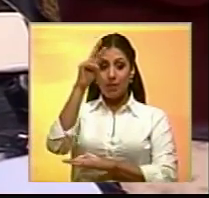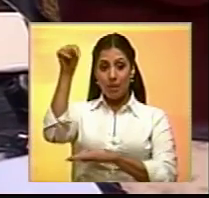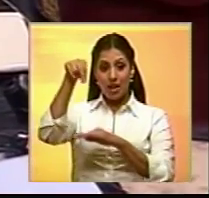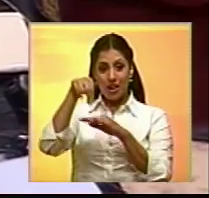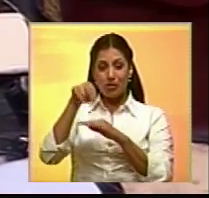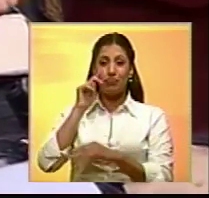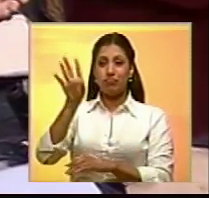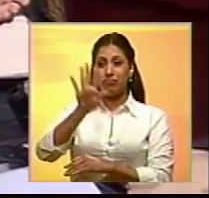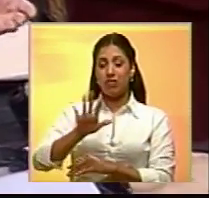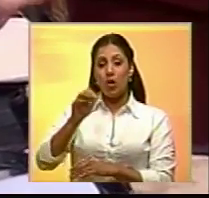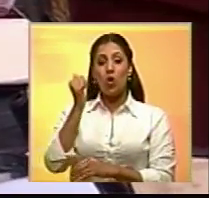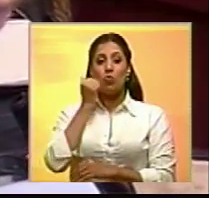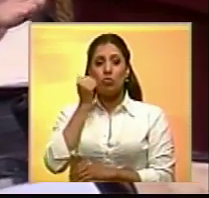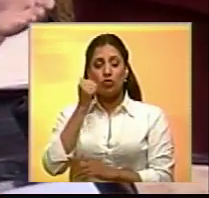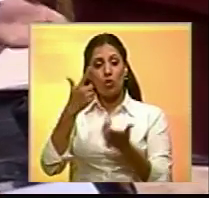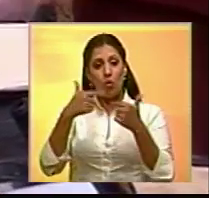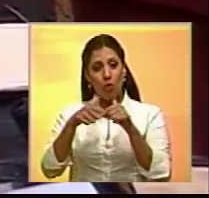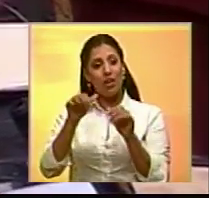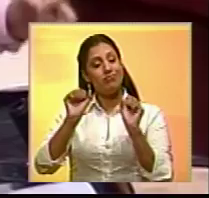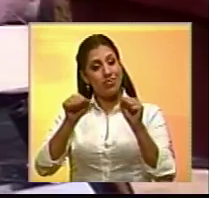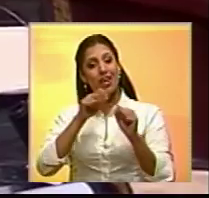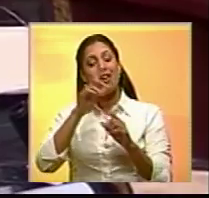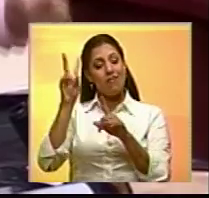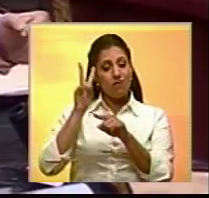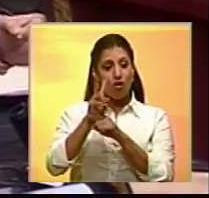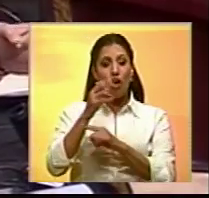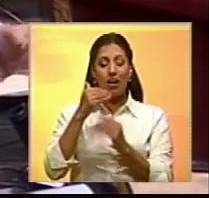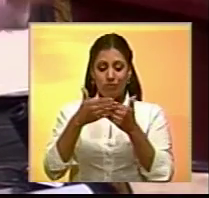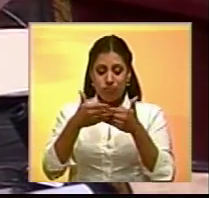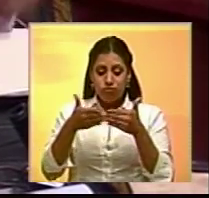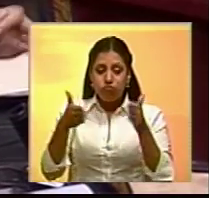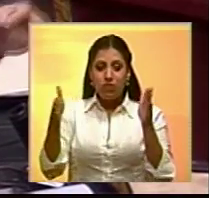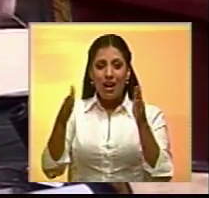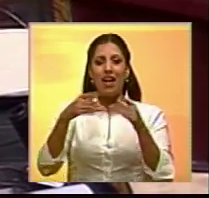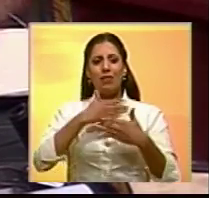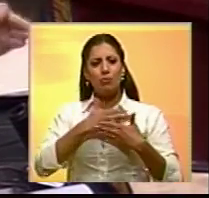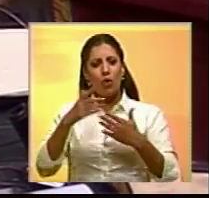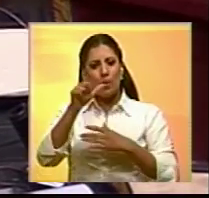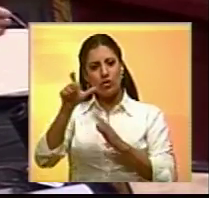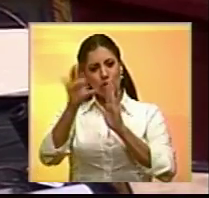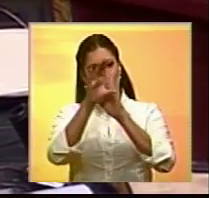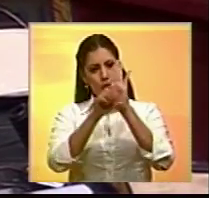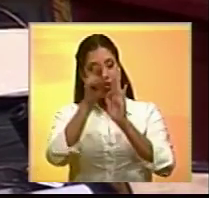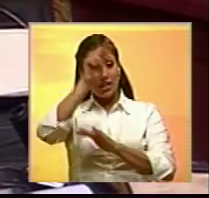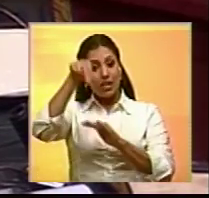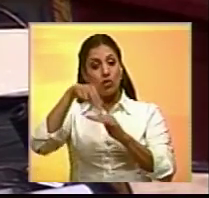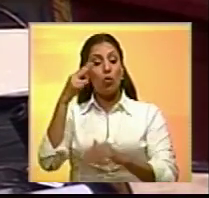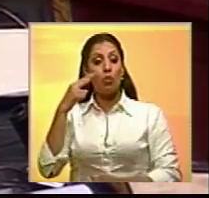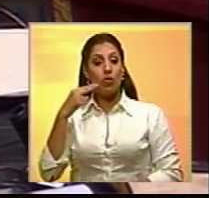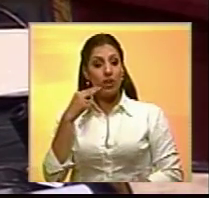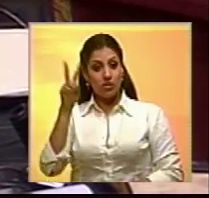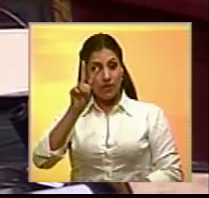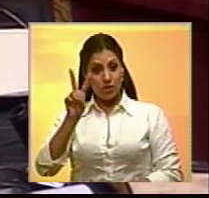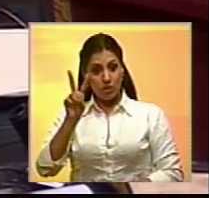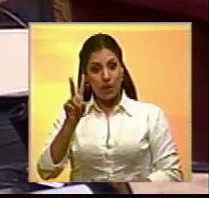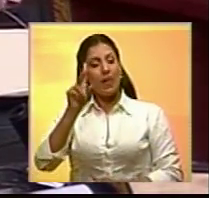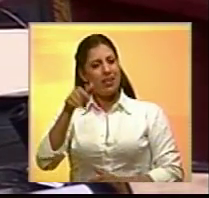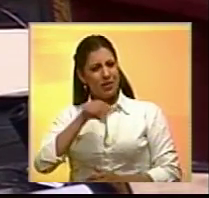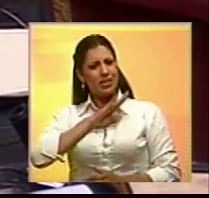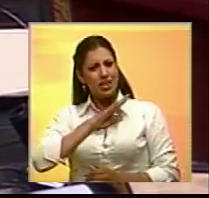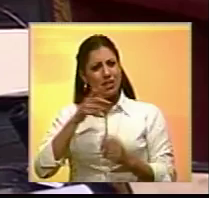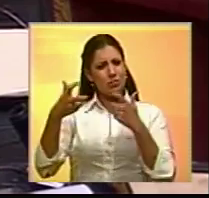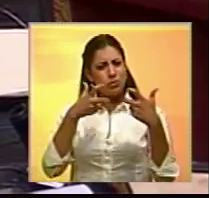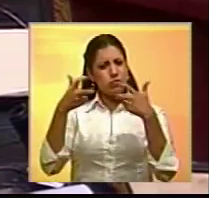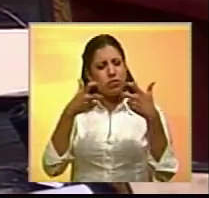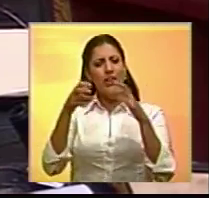Nacional que está en contumacia y que precisamente viola abiertamente las disposiciones de la Constitución Nacional de la República Bolivariana de Venezuela y está reñida